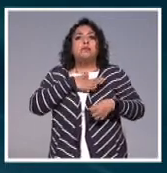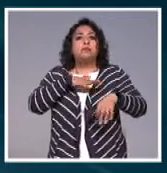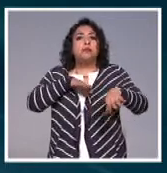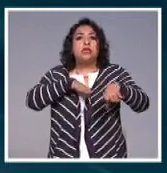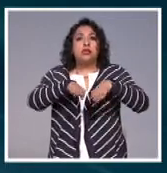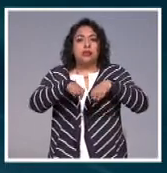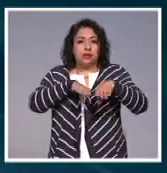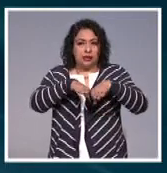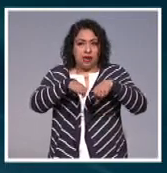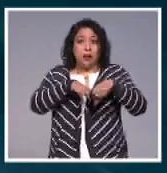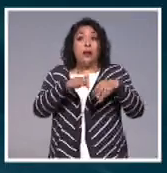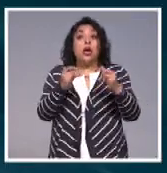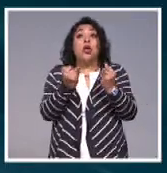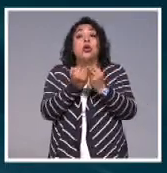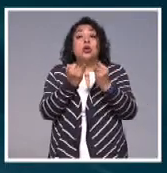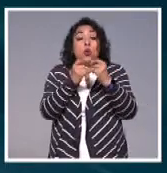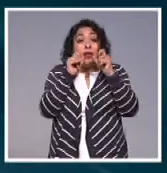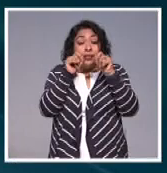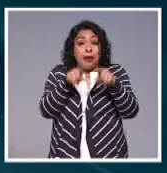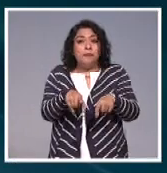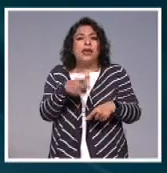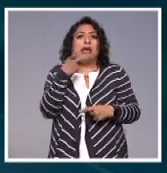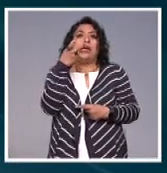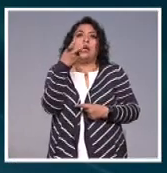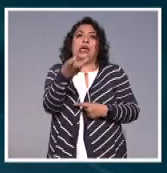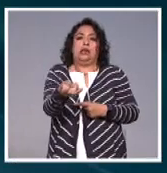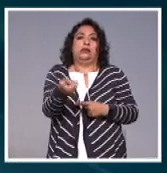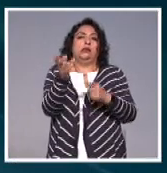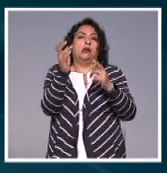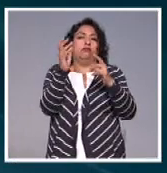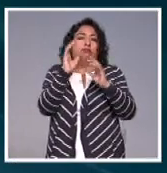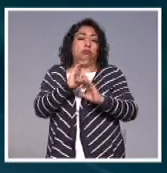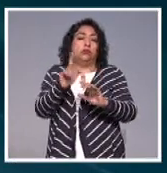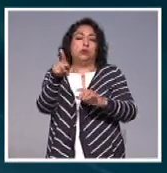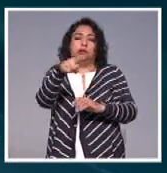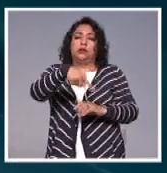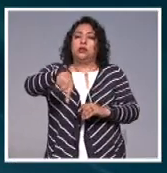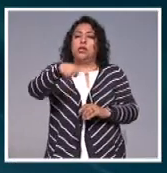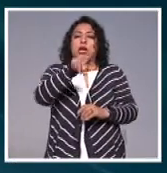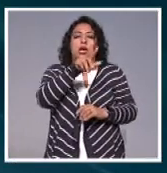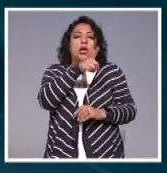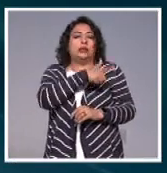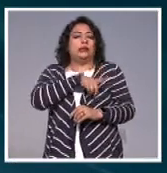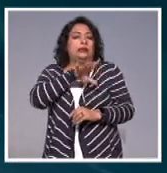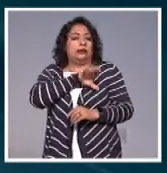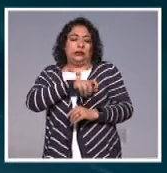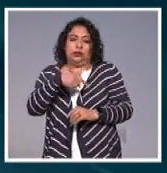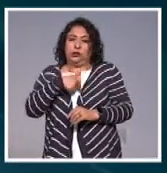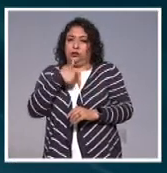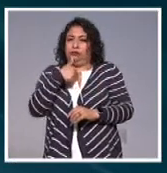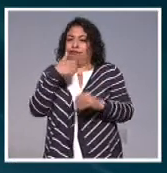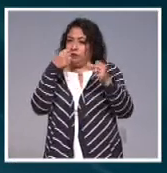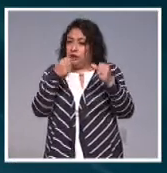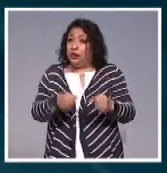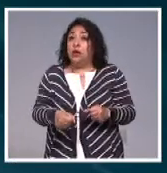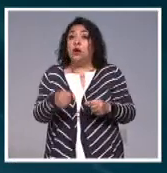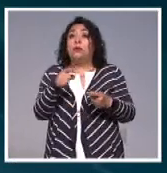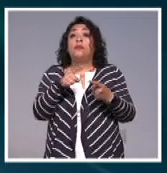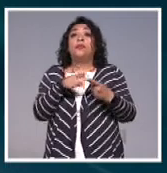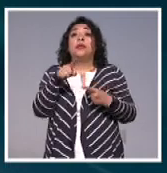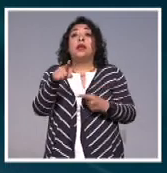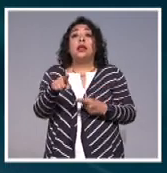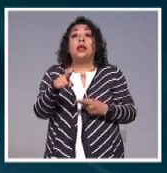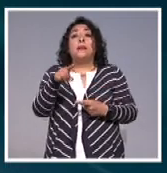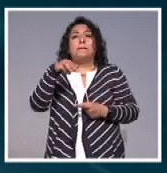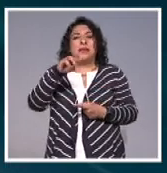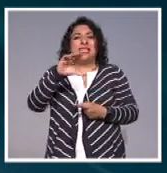realizado. Y también son arias que estoy segurísima les van a fascinar. Va a estar Bizet, el aria